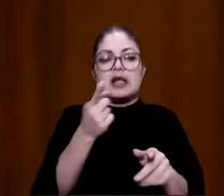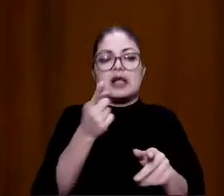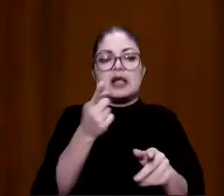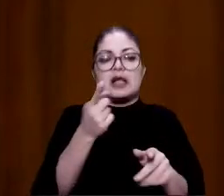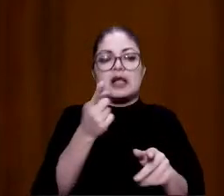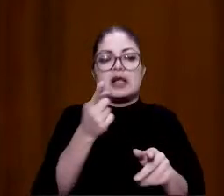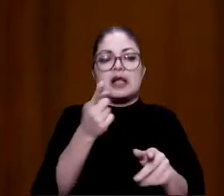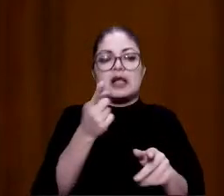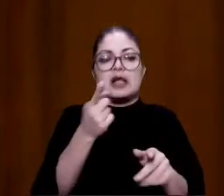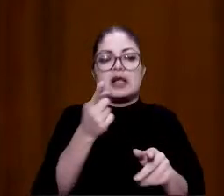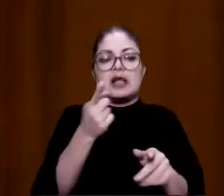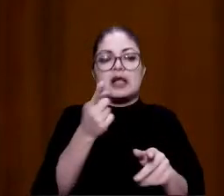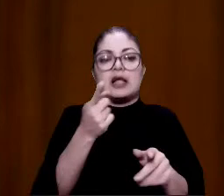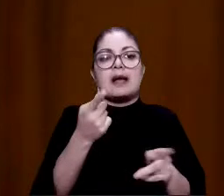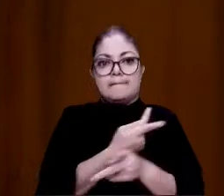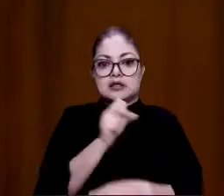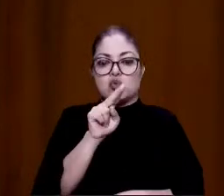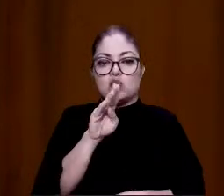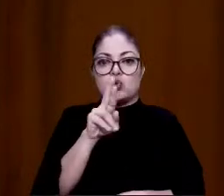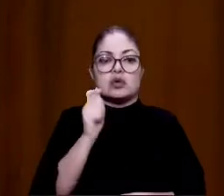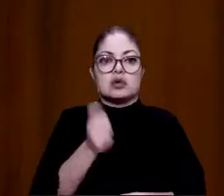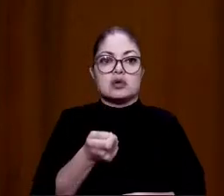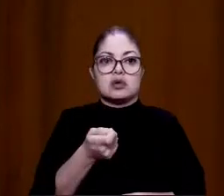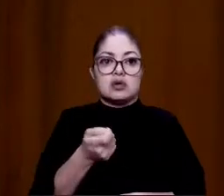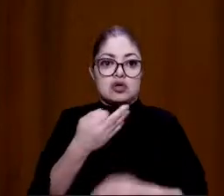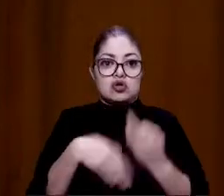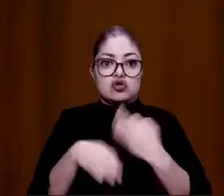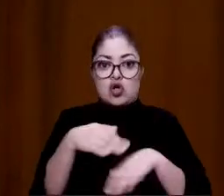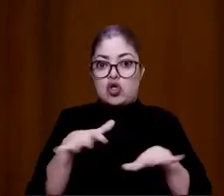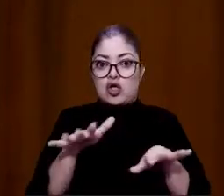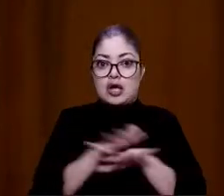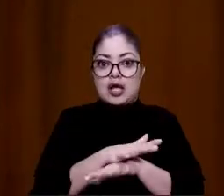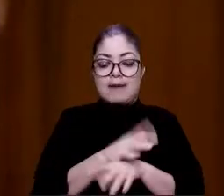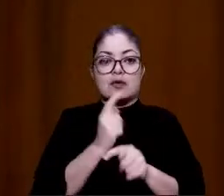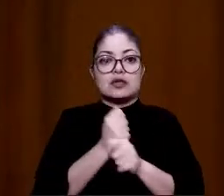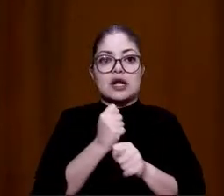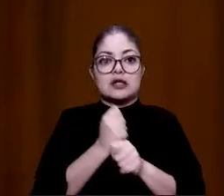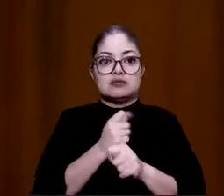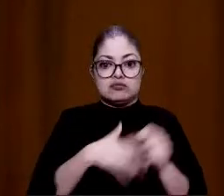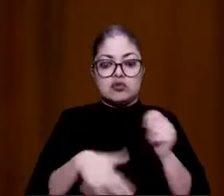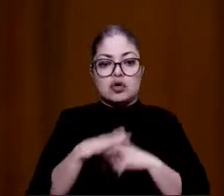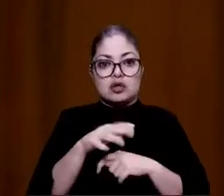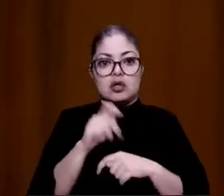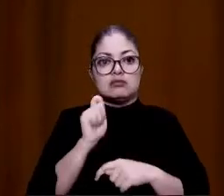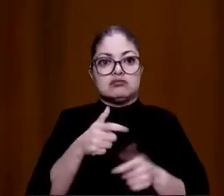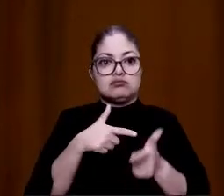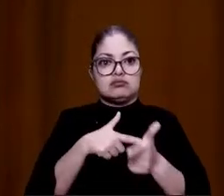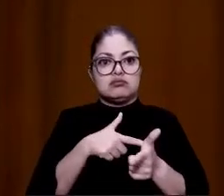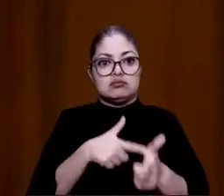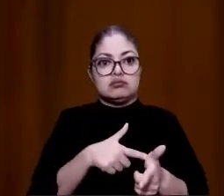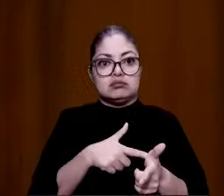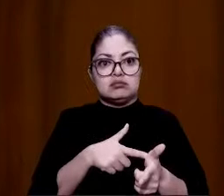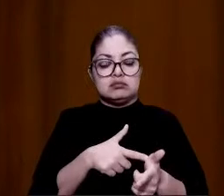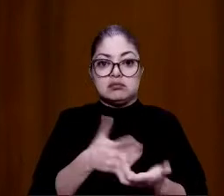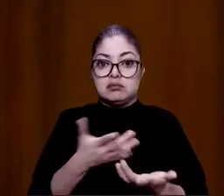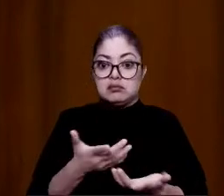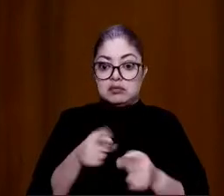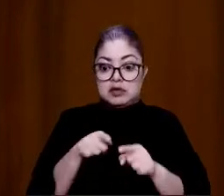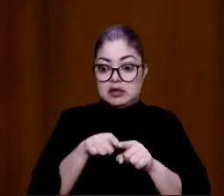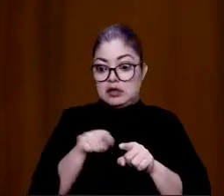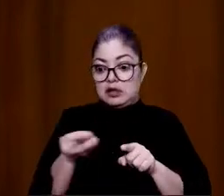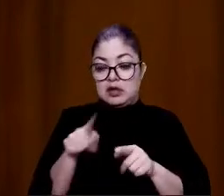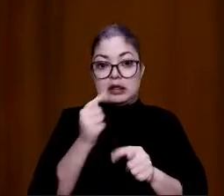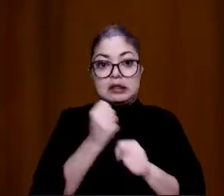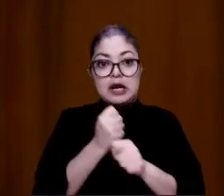tren y al lado corrían todas las rutas de transporte público compitiendo. Entonces, ni le iba bien a las rutas de